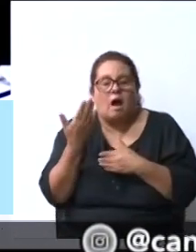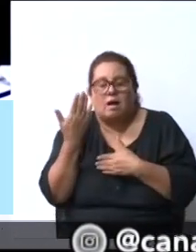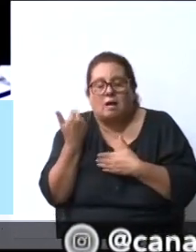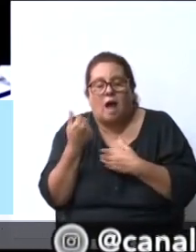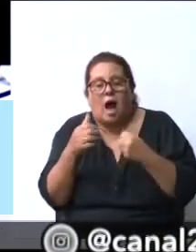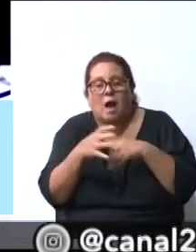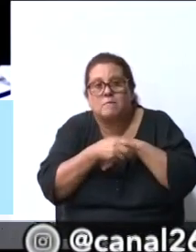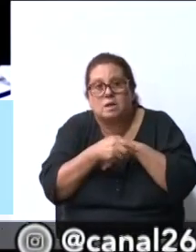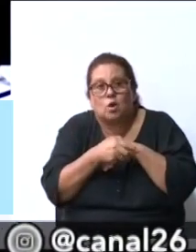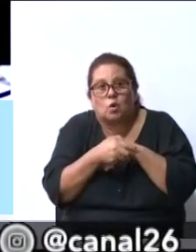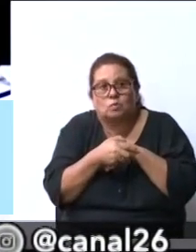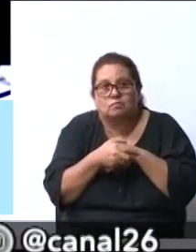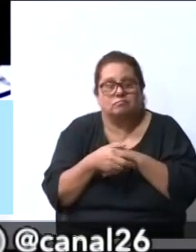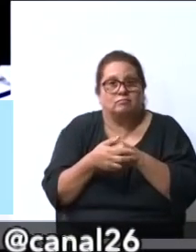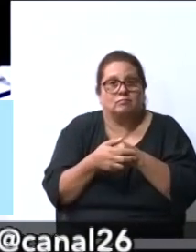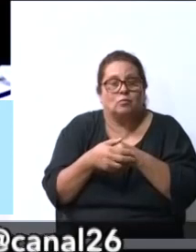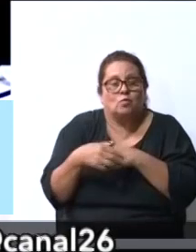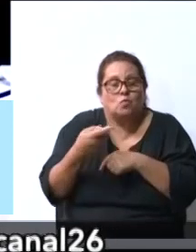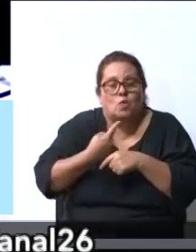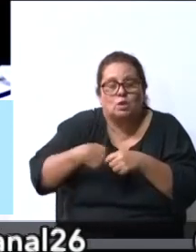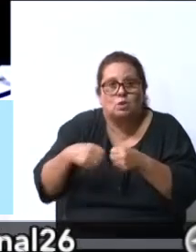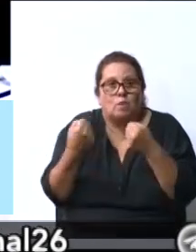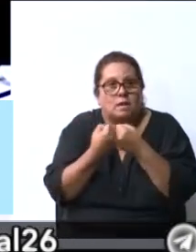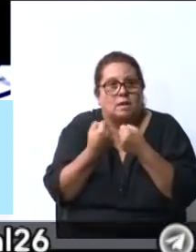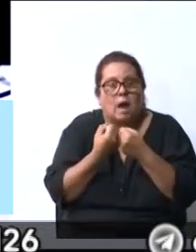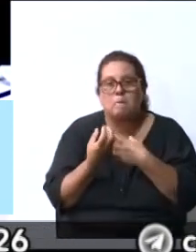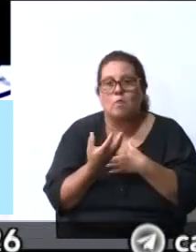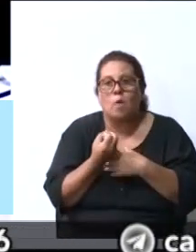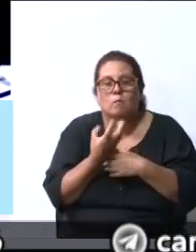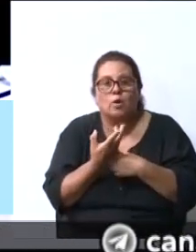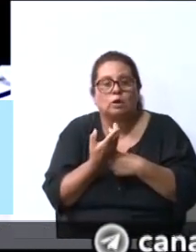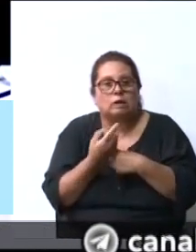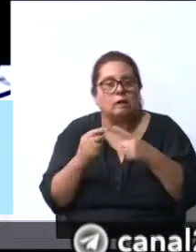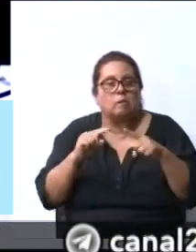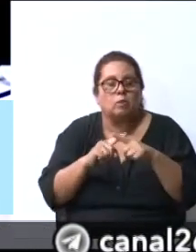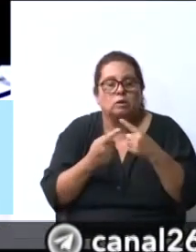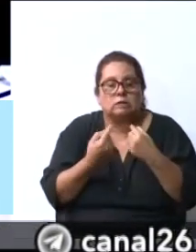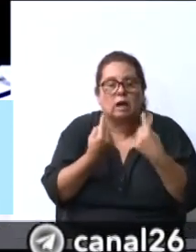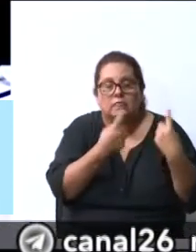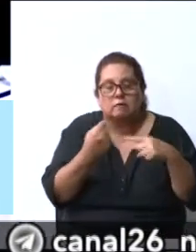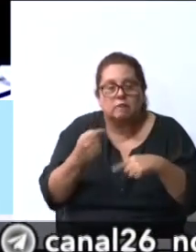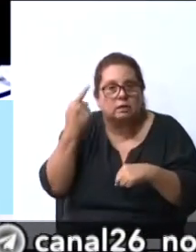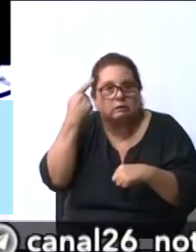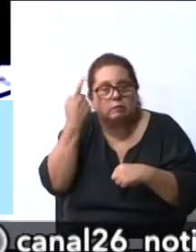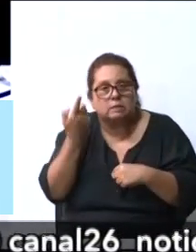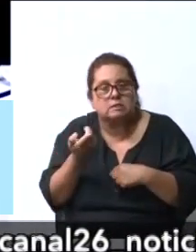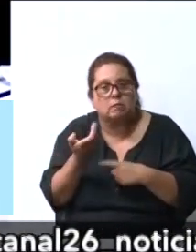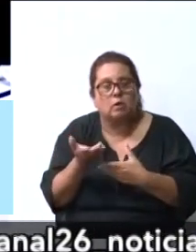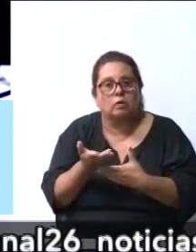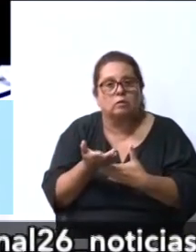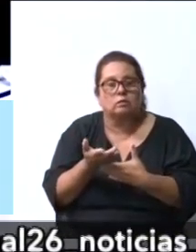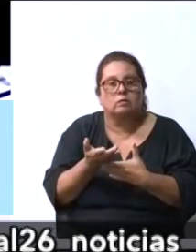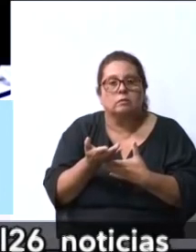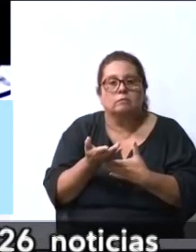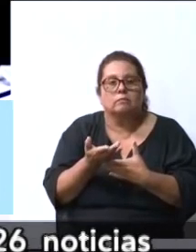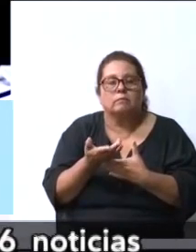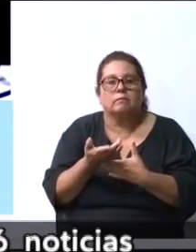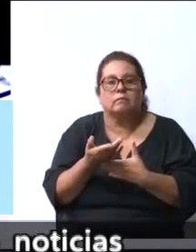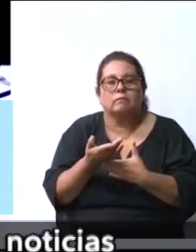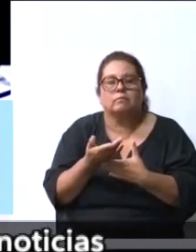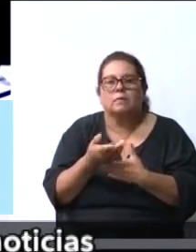países. Por eso, una vez más quiero aprovechar para volver a expresarle todo mi apoyo a la colectividad ucraniana en